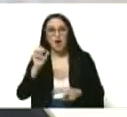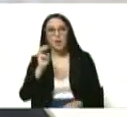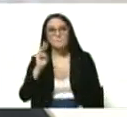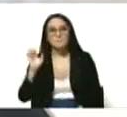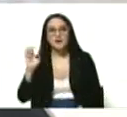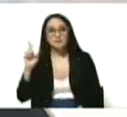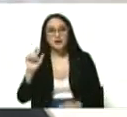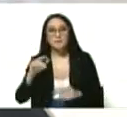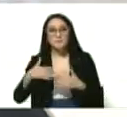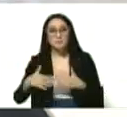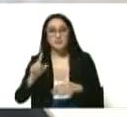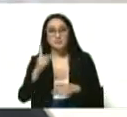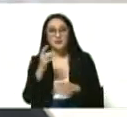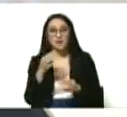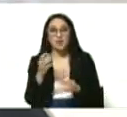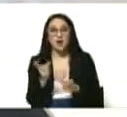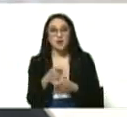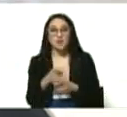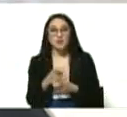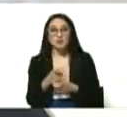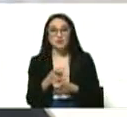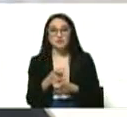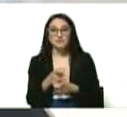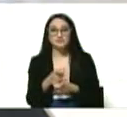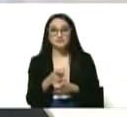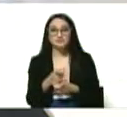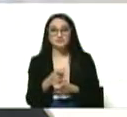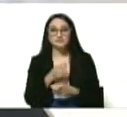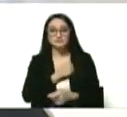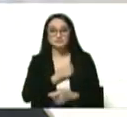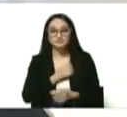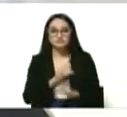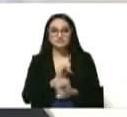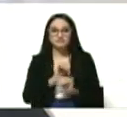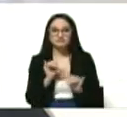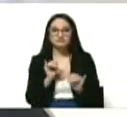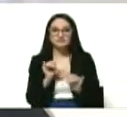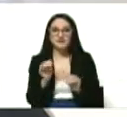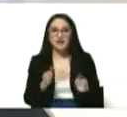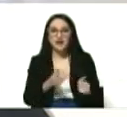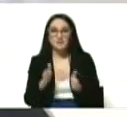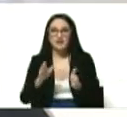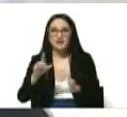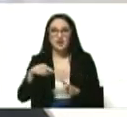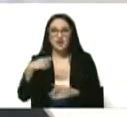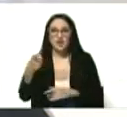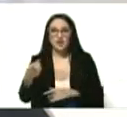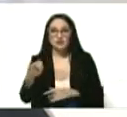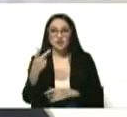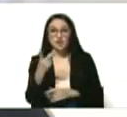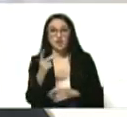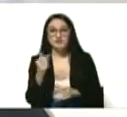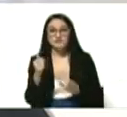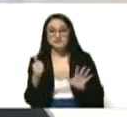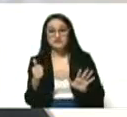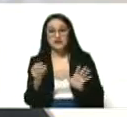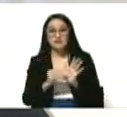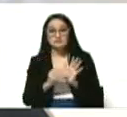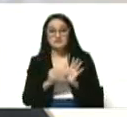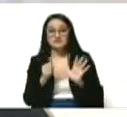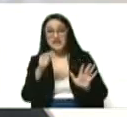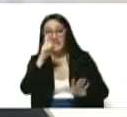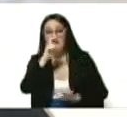del 1 de agosto. Lamentablemente, el fin del camino de Mohamed Barkindo, que fue exitoso durante 2 periodos, 6 años, y fueron